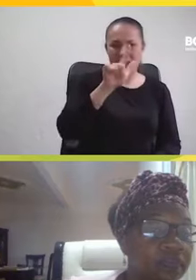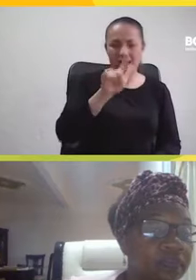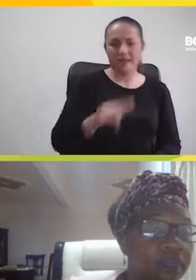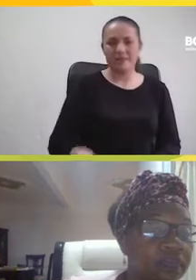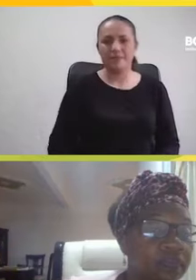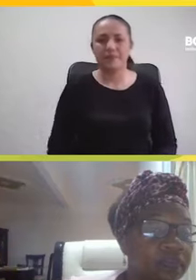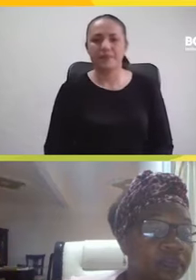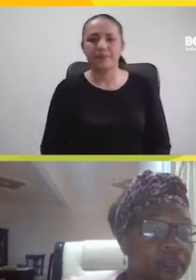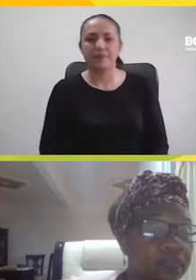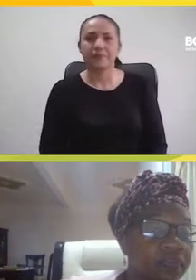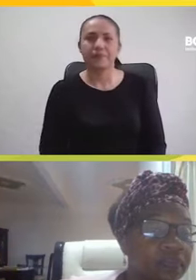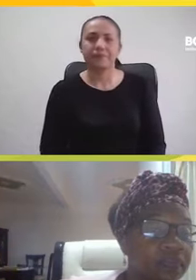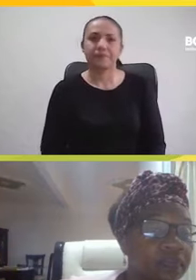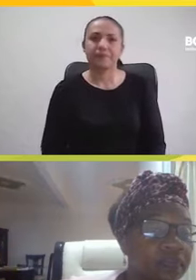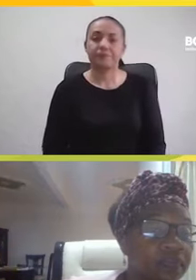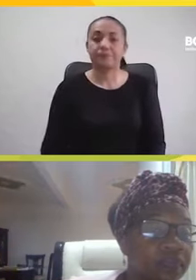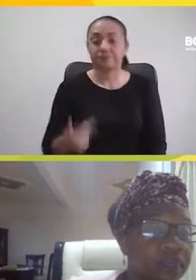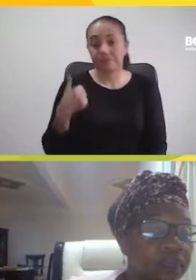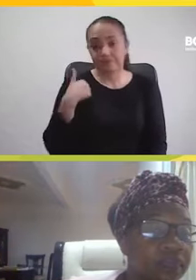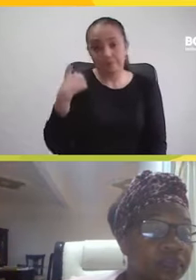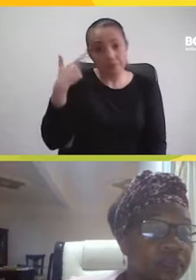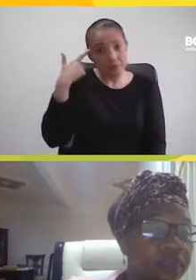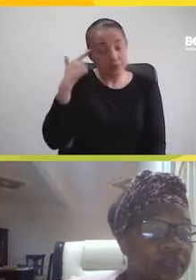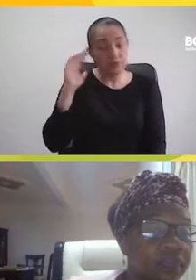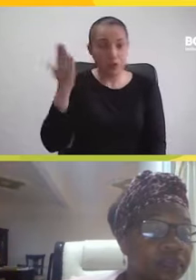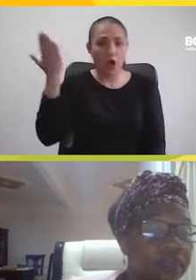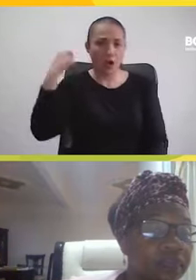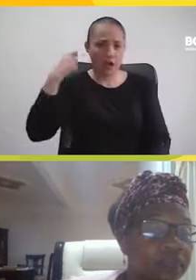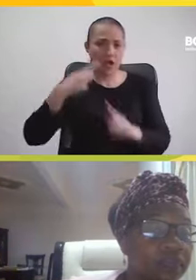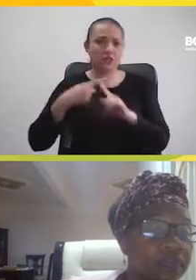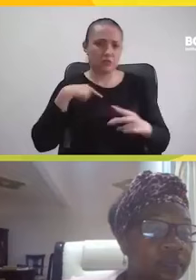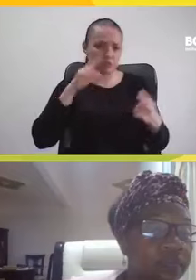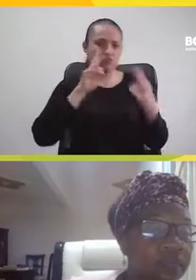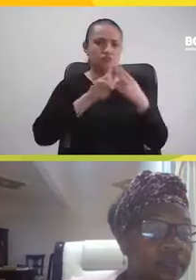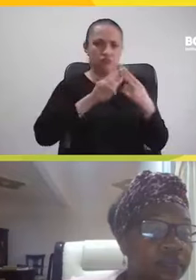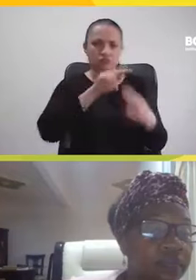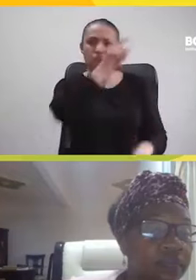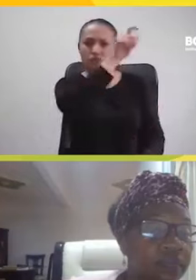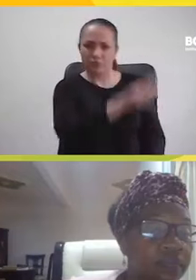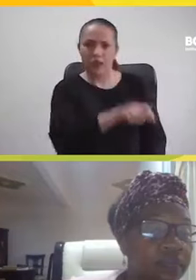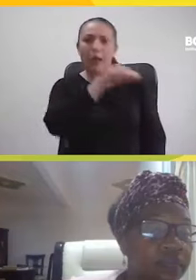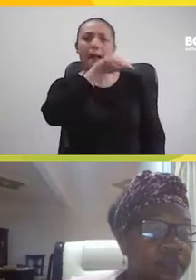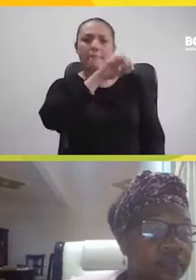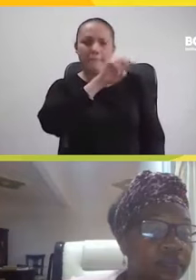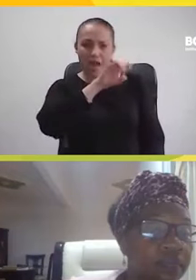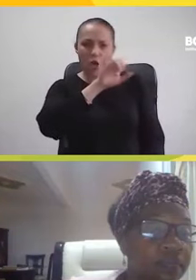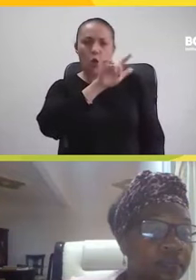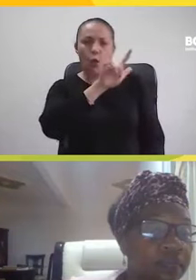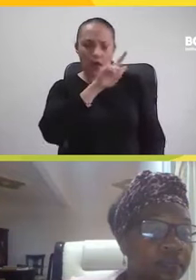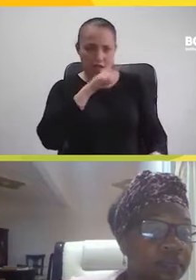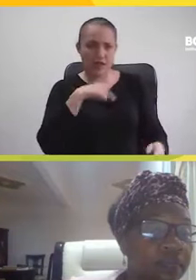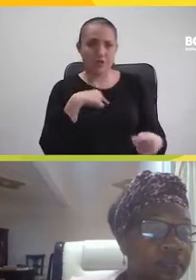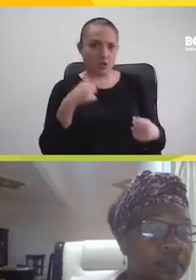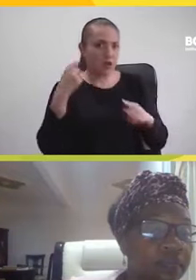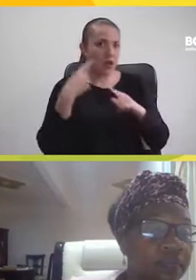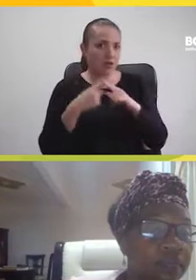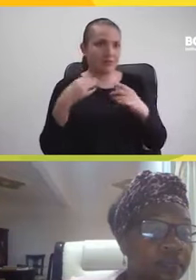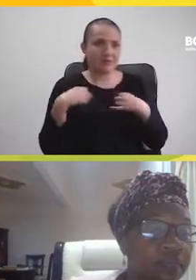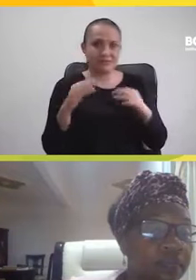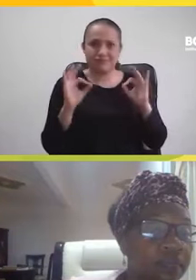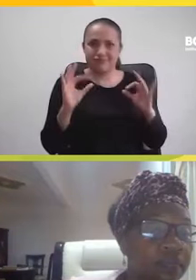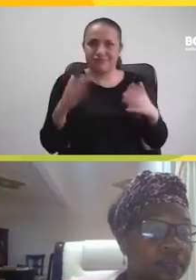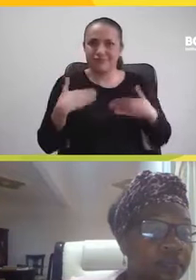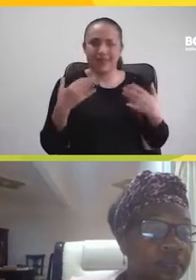Yo pienso que yo conocí a Manuel. Yo tuve la dicha, creo que en el año